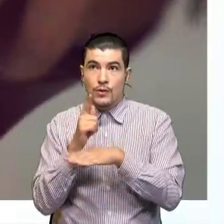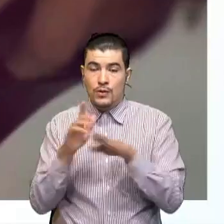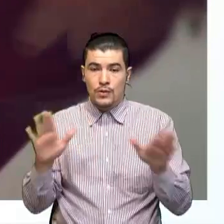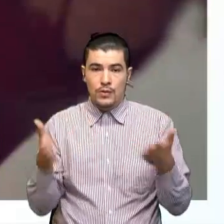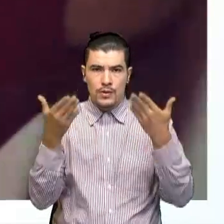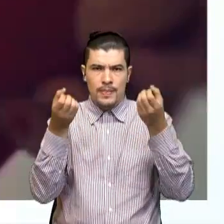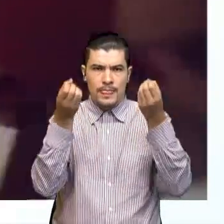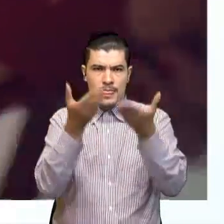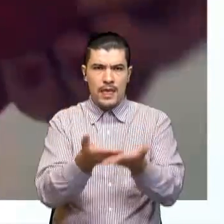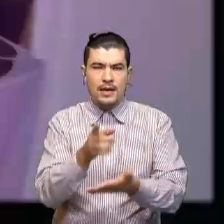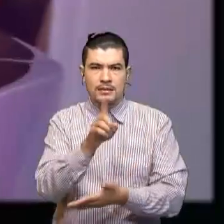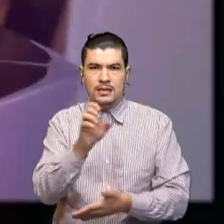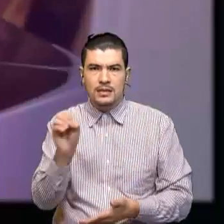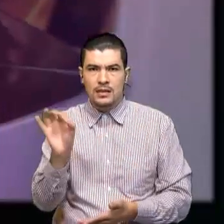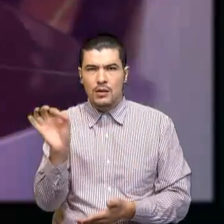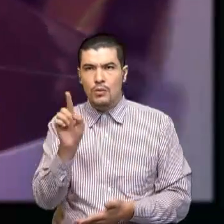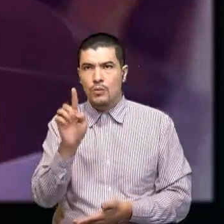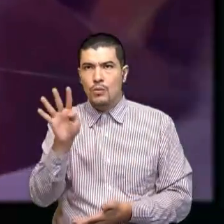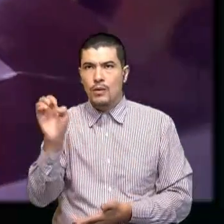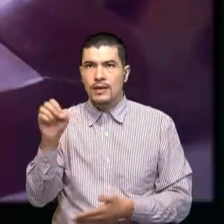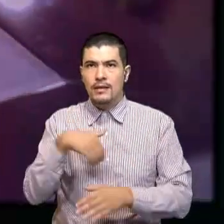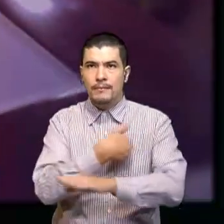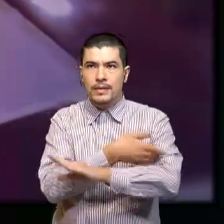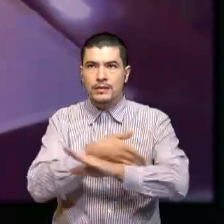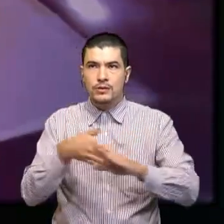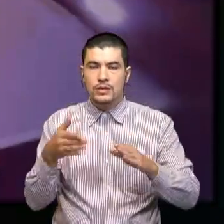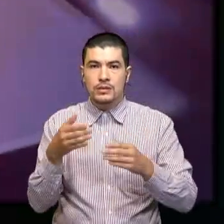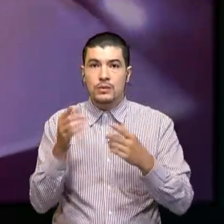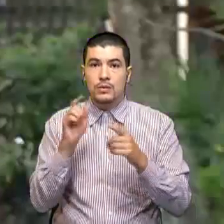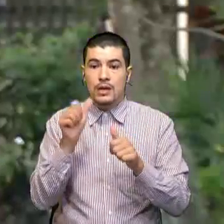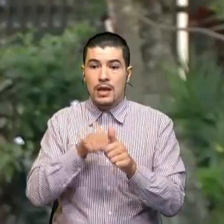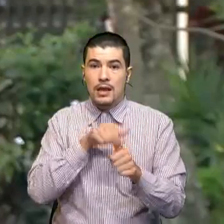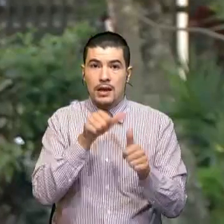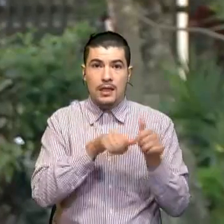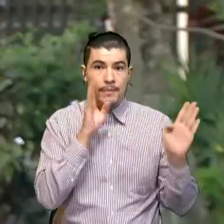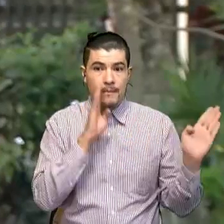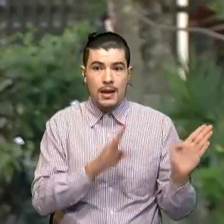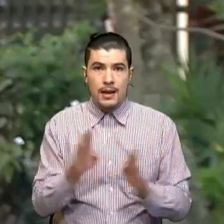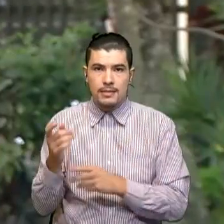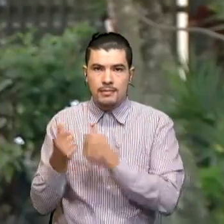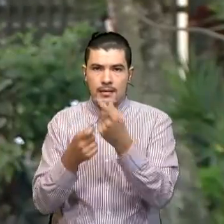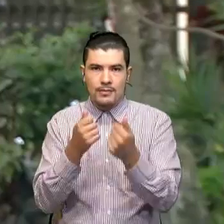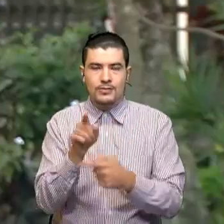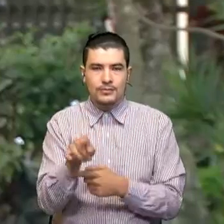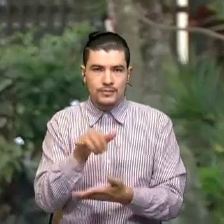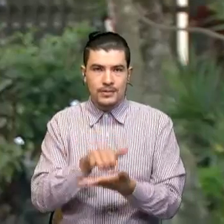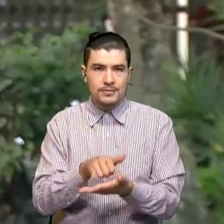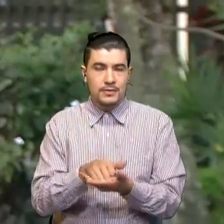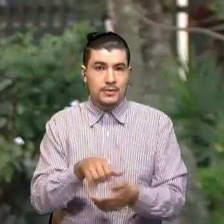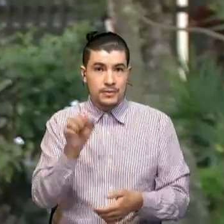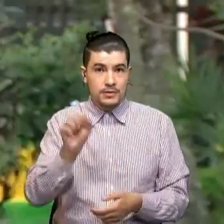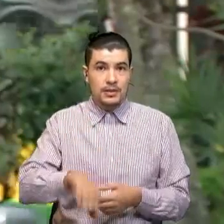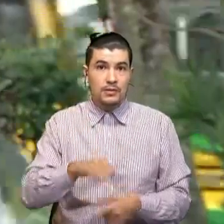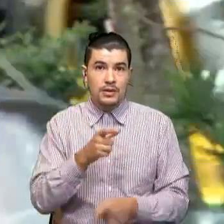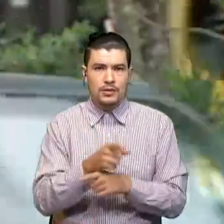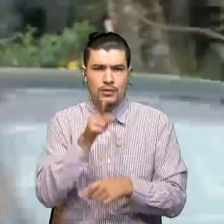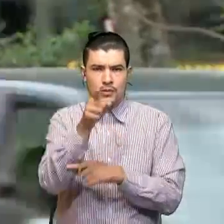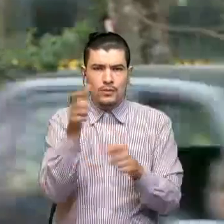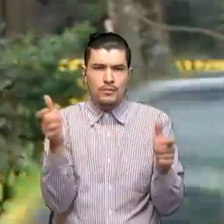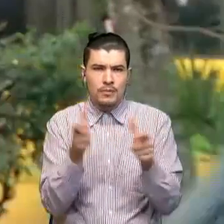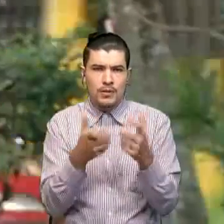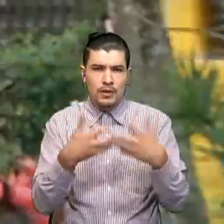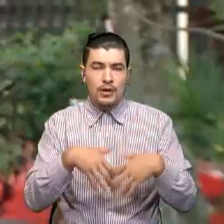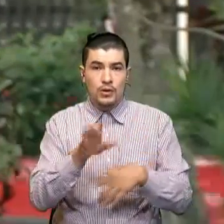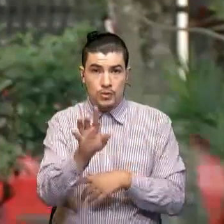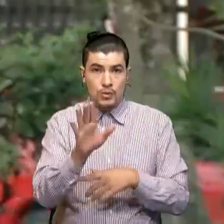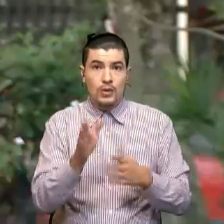entre 60 y 140 millones de pesos por cada plan de negocio. Bien, así que si usted es microempresario,